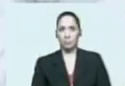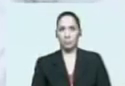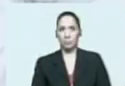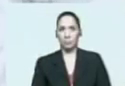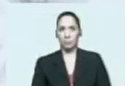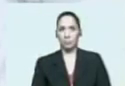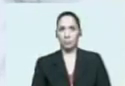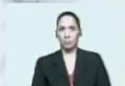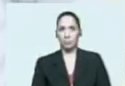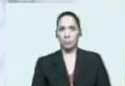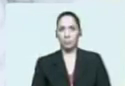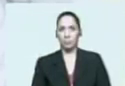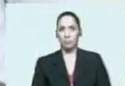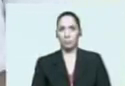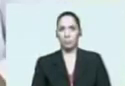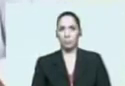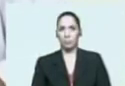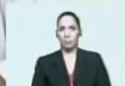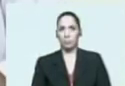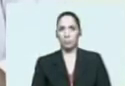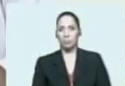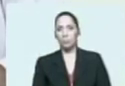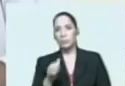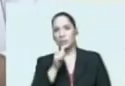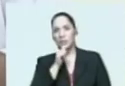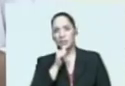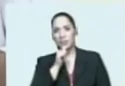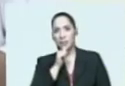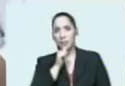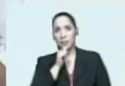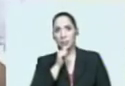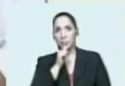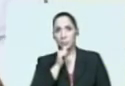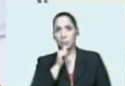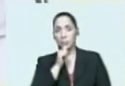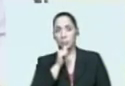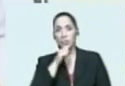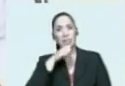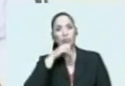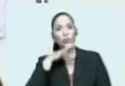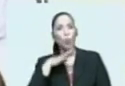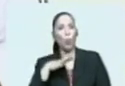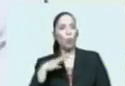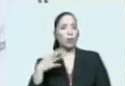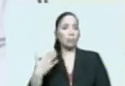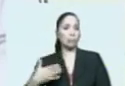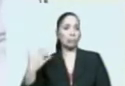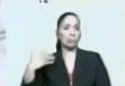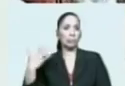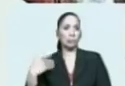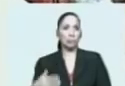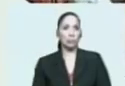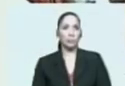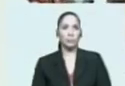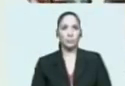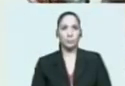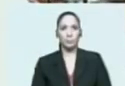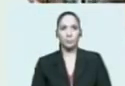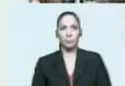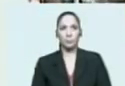sin embargo para quienes consideran que es una historia muy lejana en esta transición